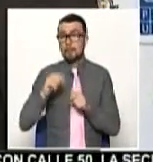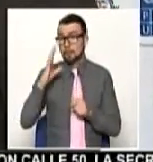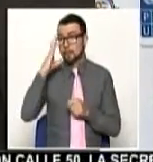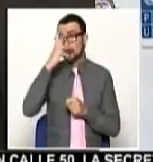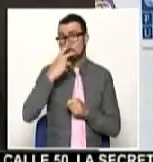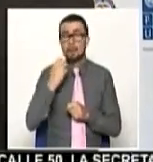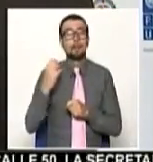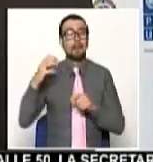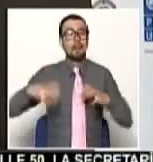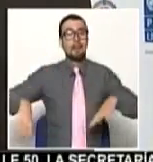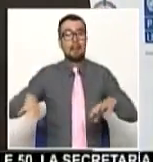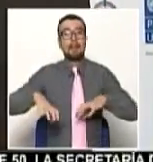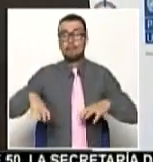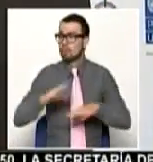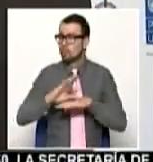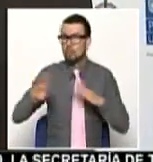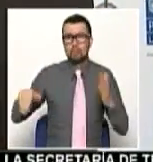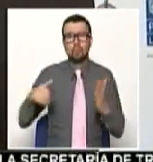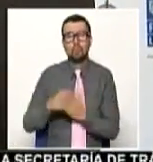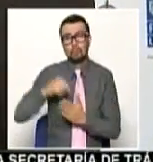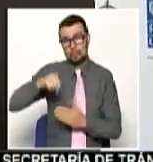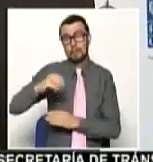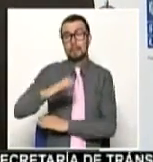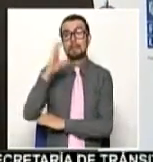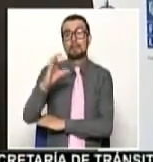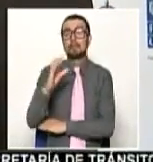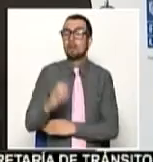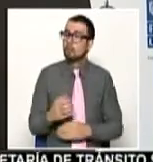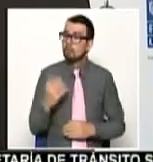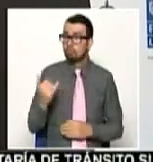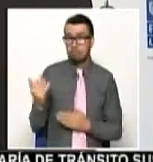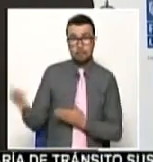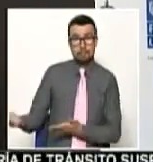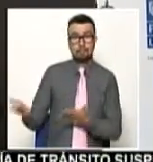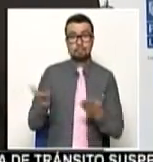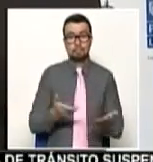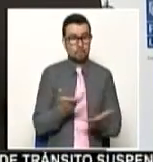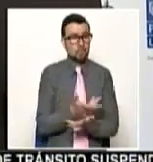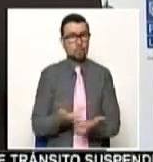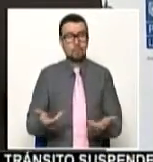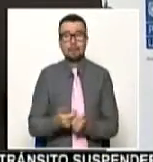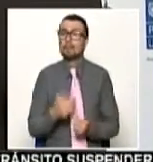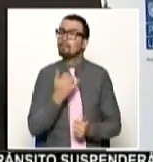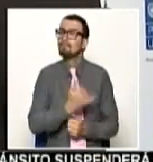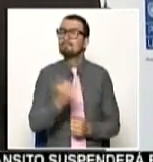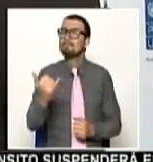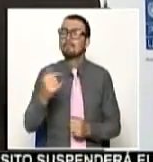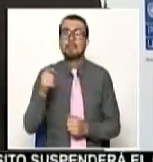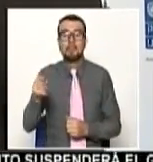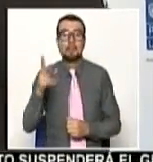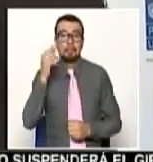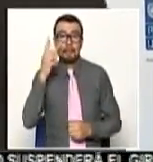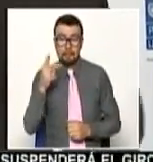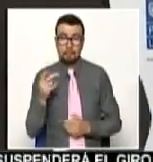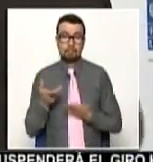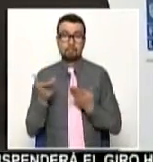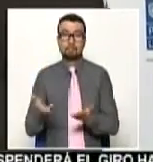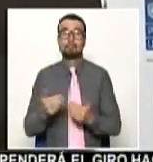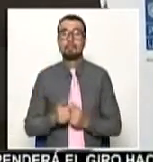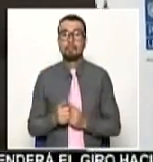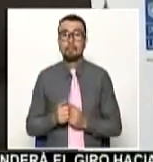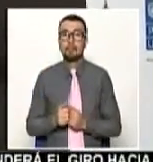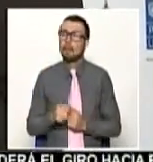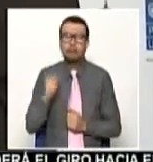evento para nosotros los personeros y personeras de Colombia, y aquí en el rol de anfitriones desde la Querendona Tanochevara y Morena, ciudad de Pereira. Hemos